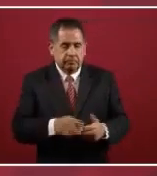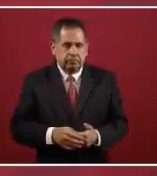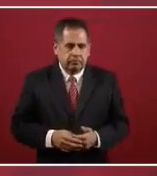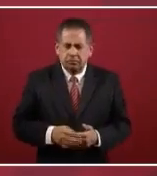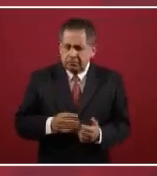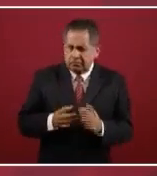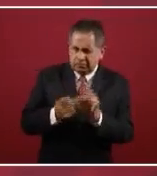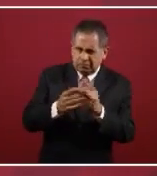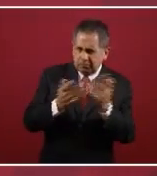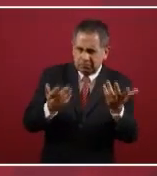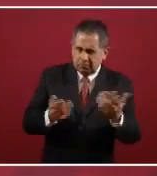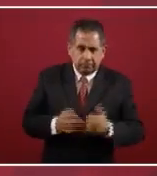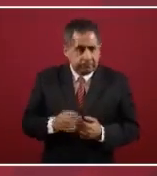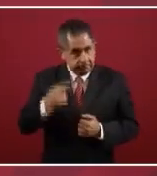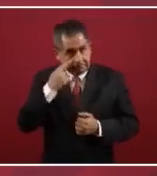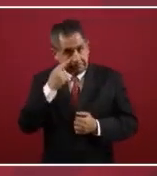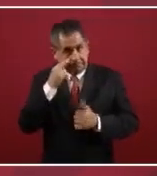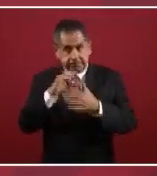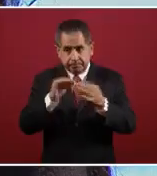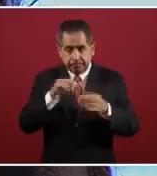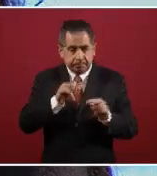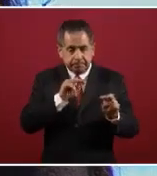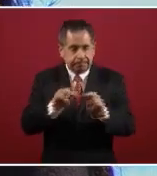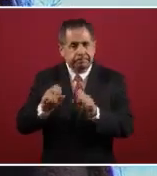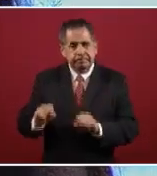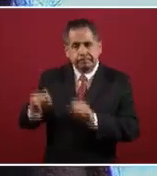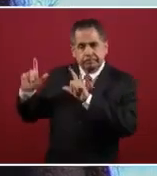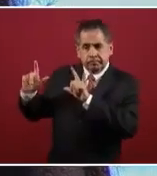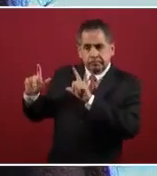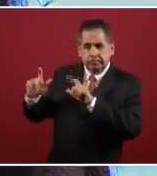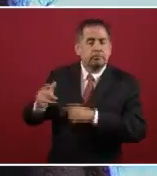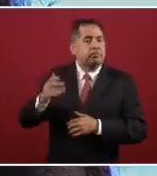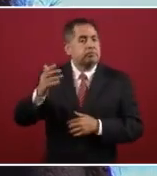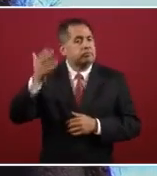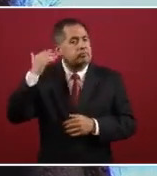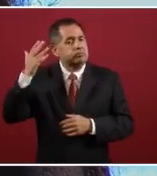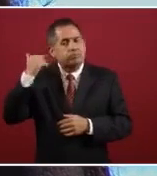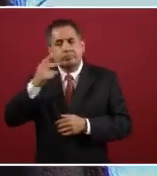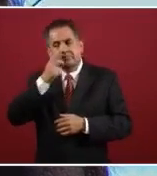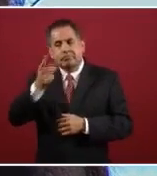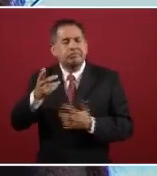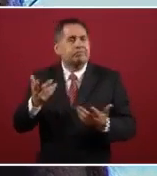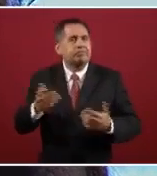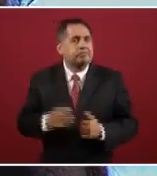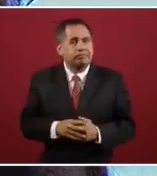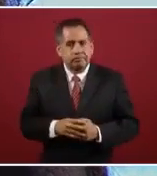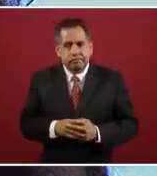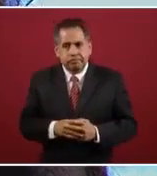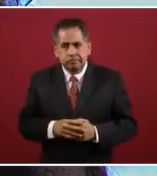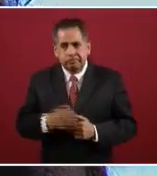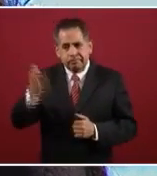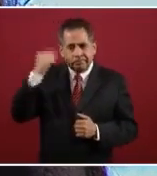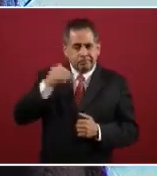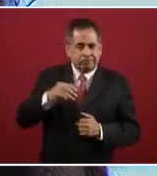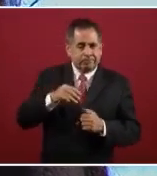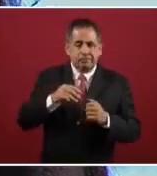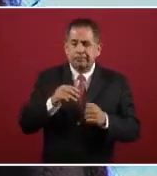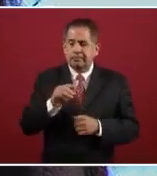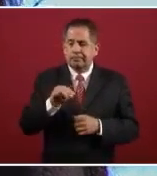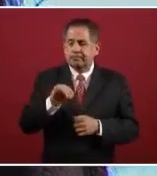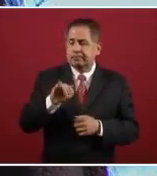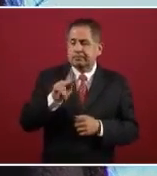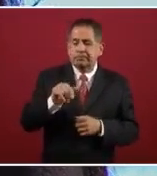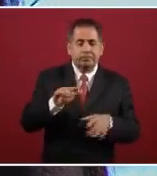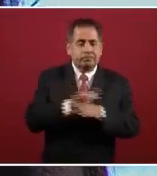esto? Porque también, y lo pudimos ver en el video, antes se fomentaba o se hacía lo que es la milpa itinerante o